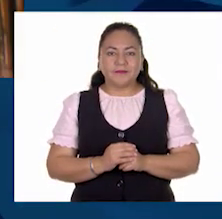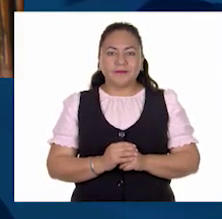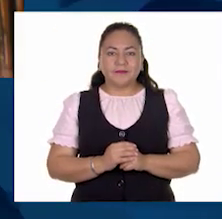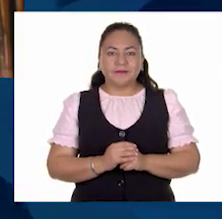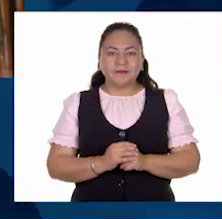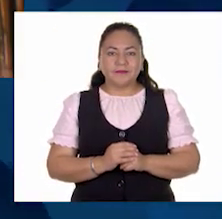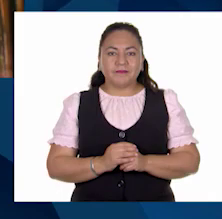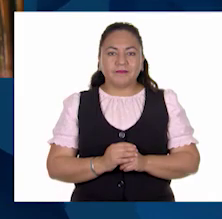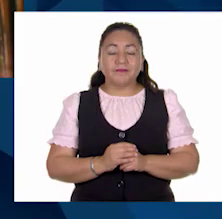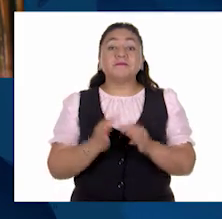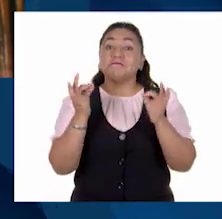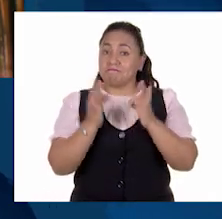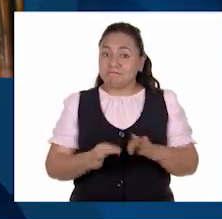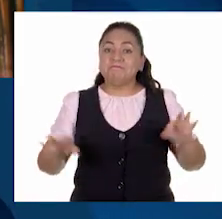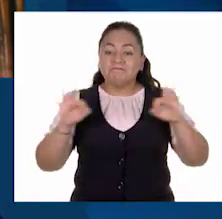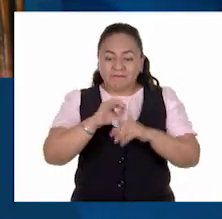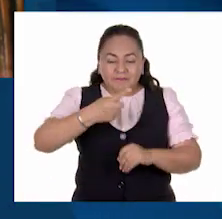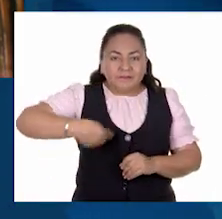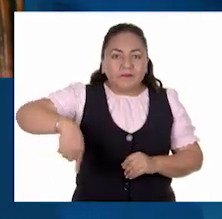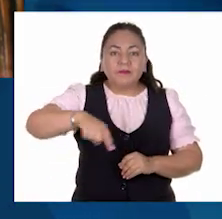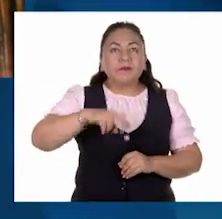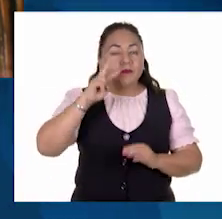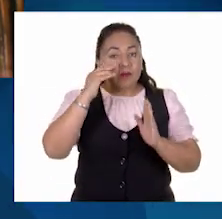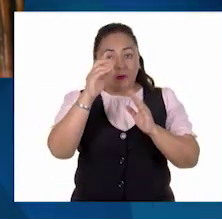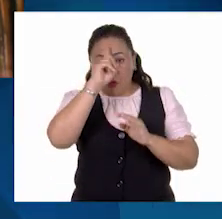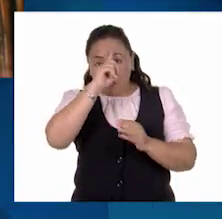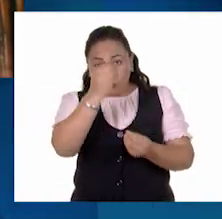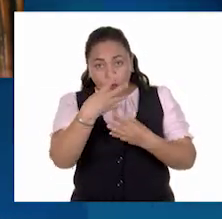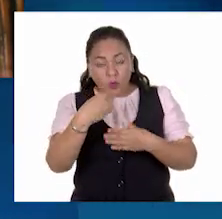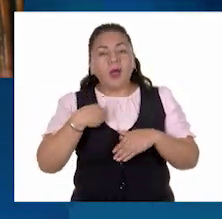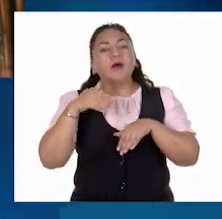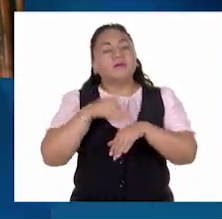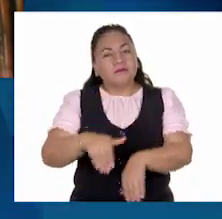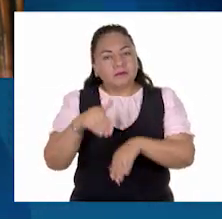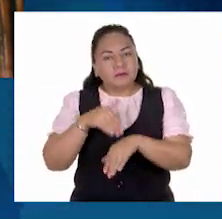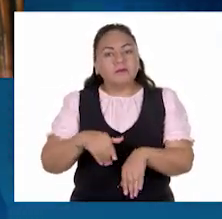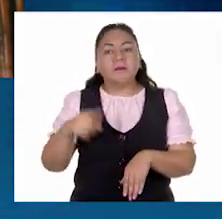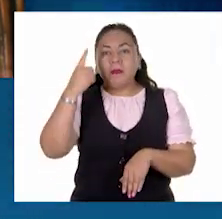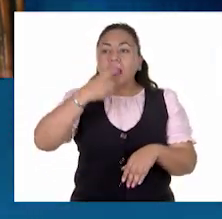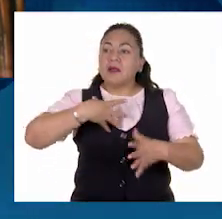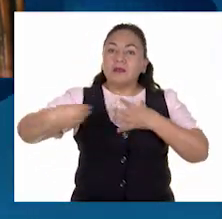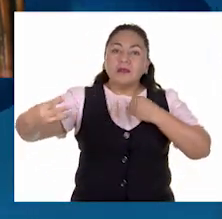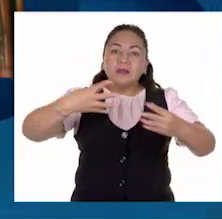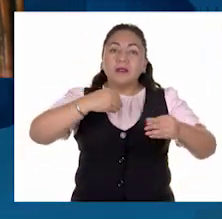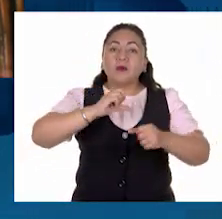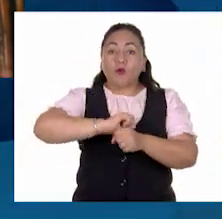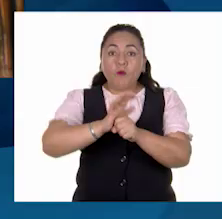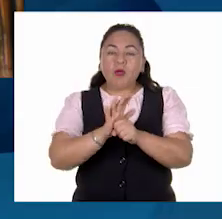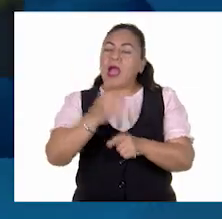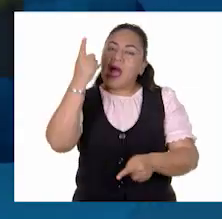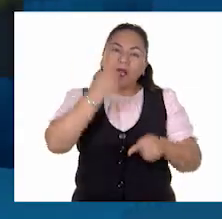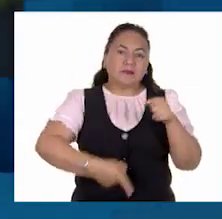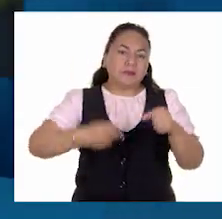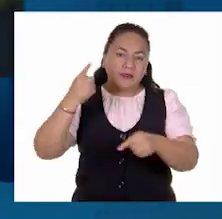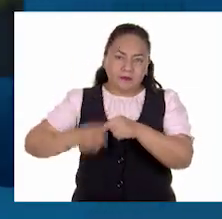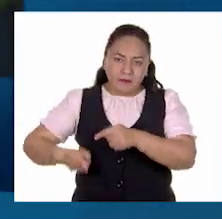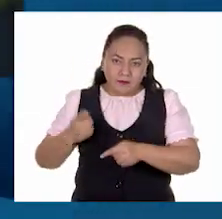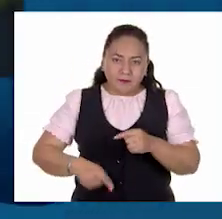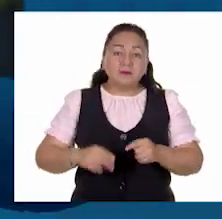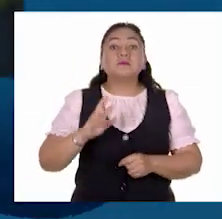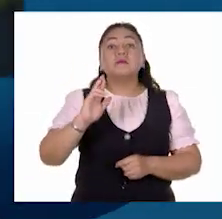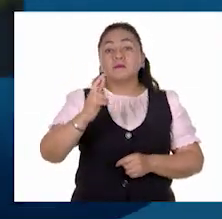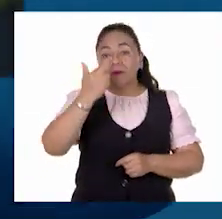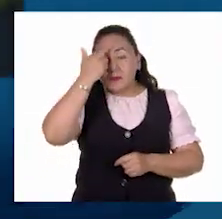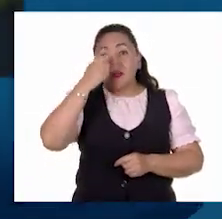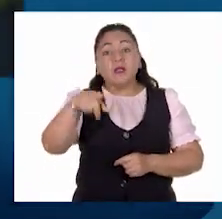Es muy importante continuar con las recomendaciones para evitar contagios de COVID. Trata de